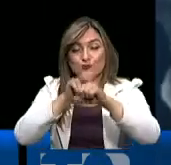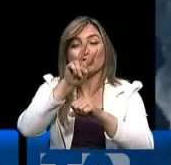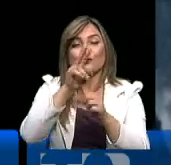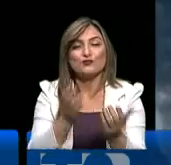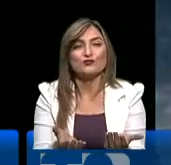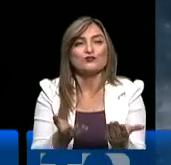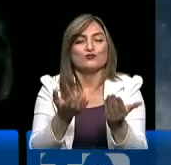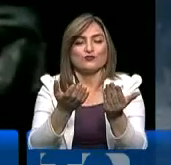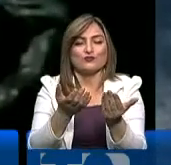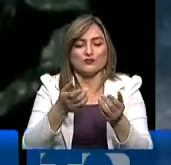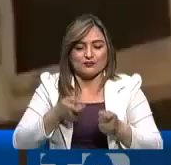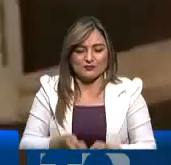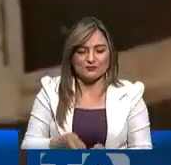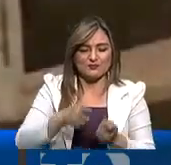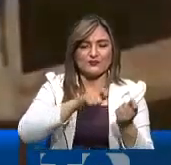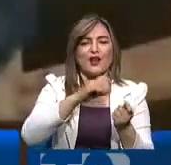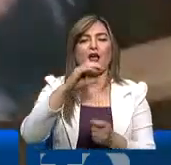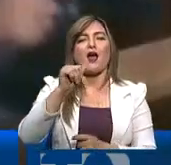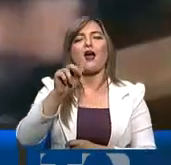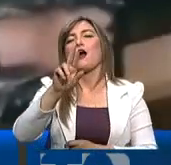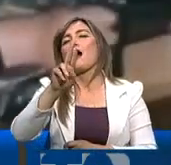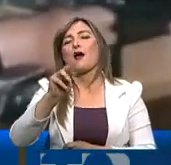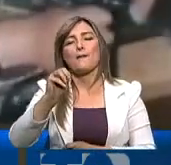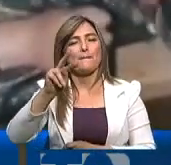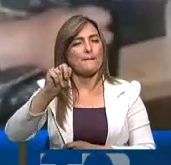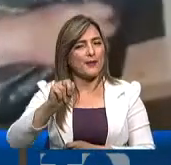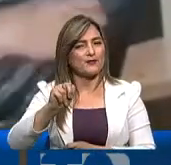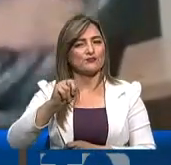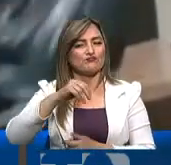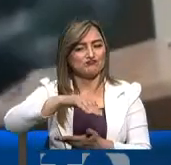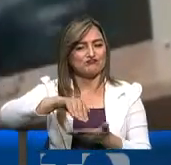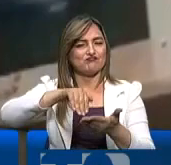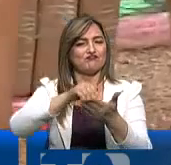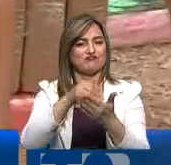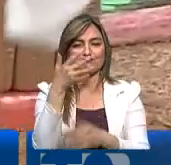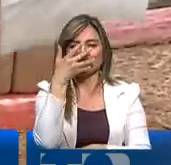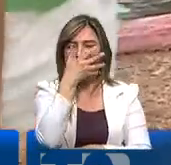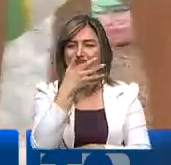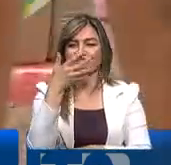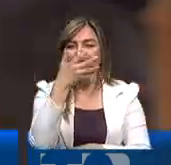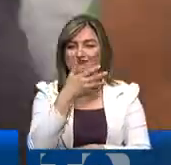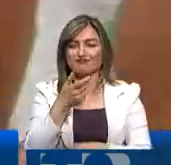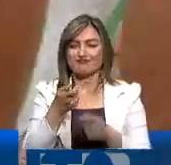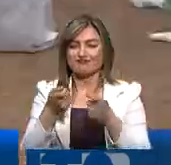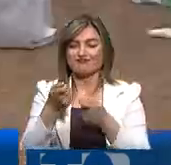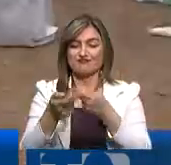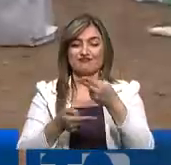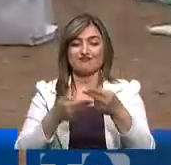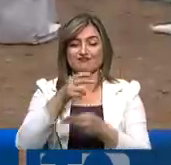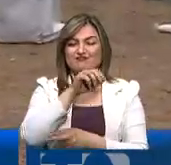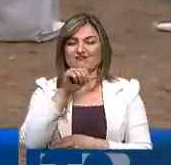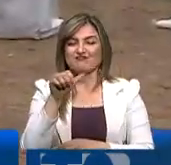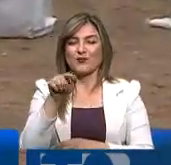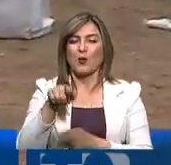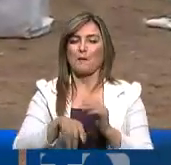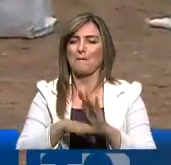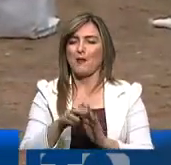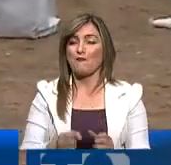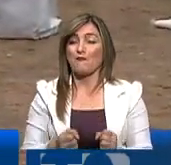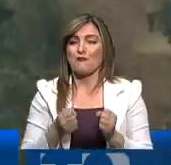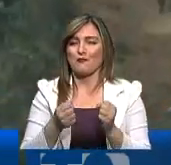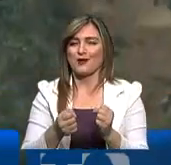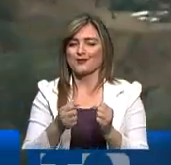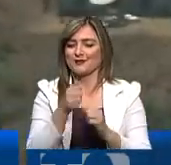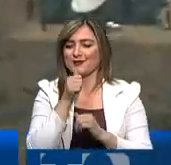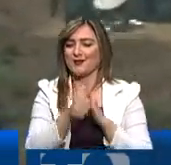2 toneladas de droga enterradas en el Carmen, Manabí, provincia que junto a Esmeraldas en el mapa de las operaciones narcodelictivas es un punto